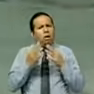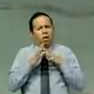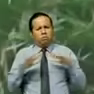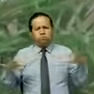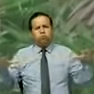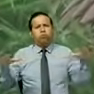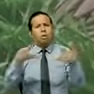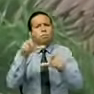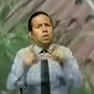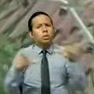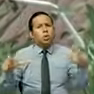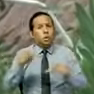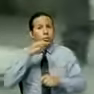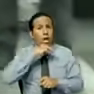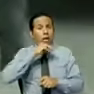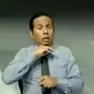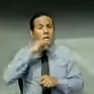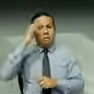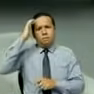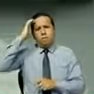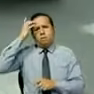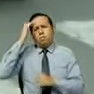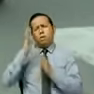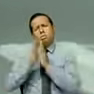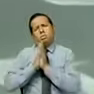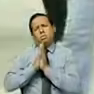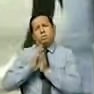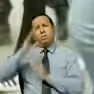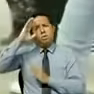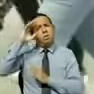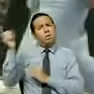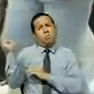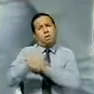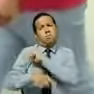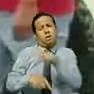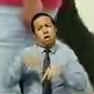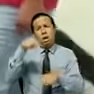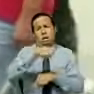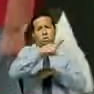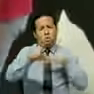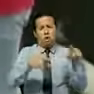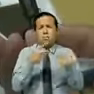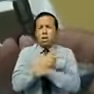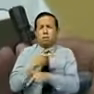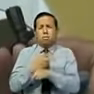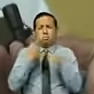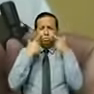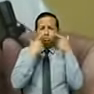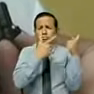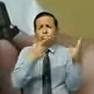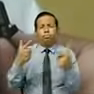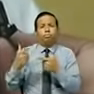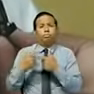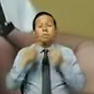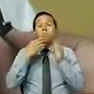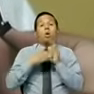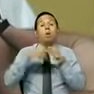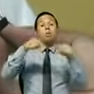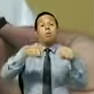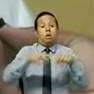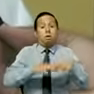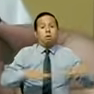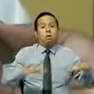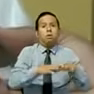en la población, que pide más presencia policial en los sectores considerados como conflictivos. En este barrio lo utilizan